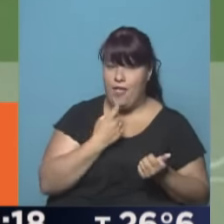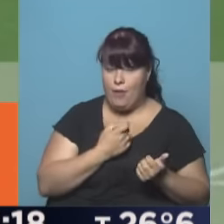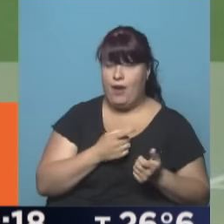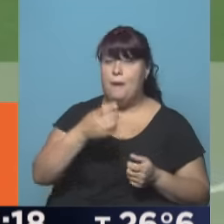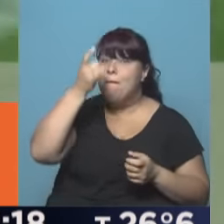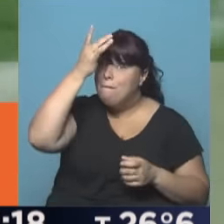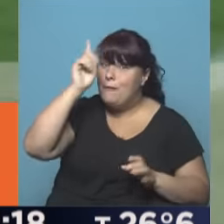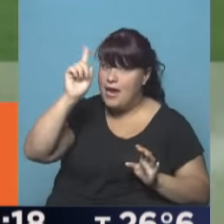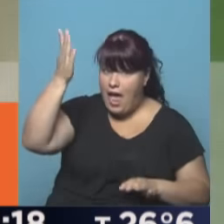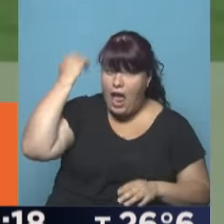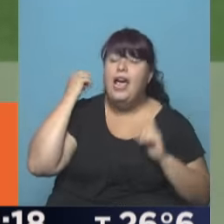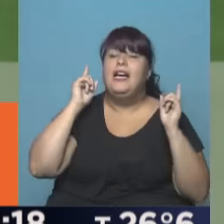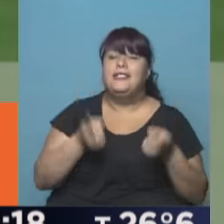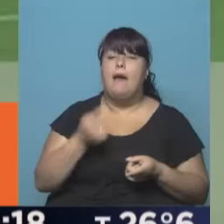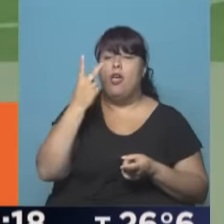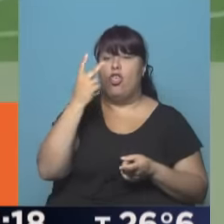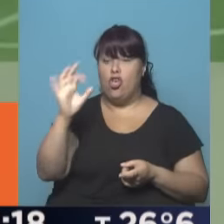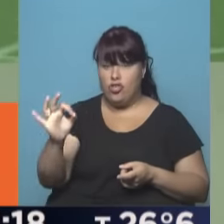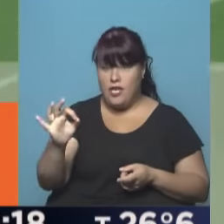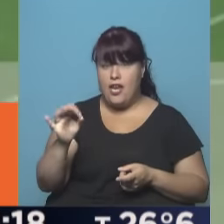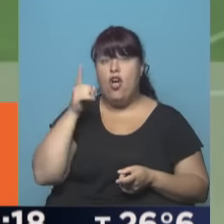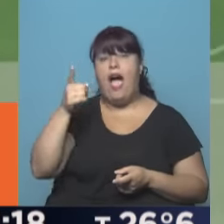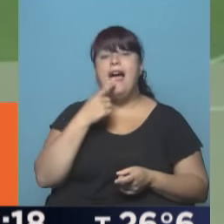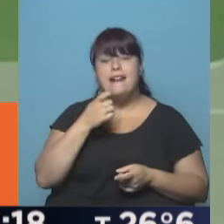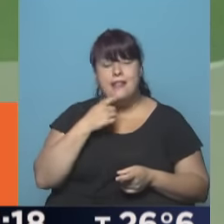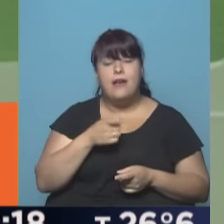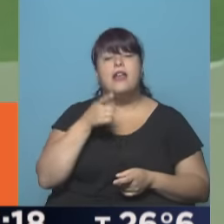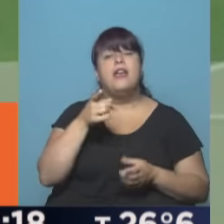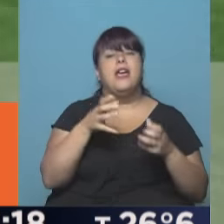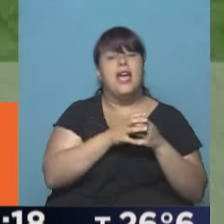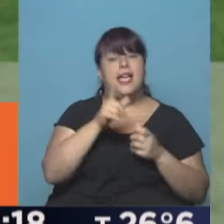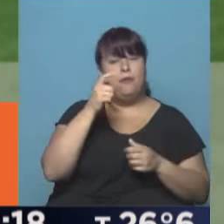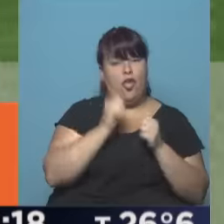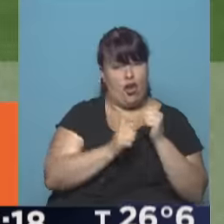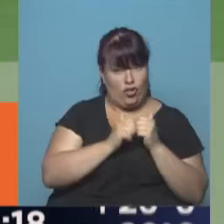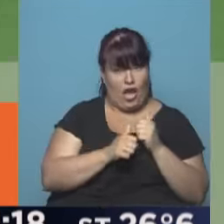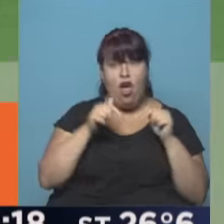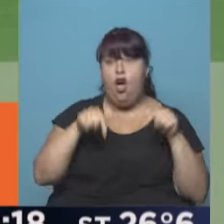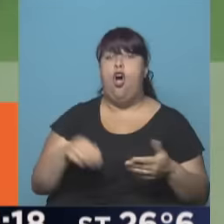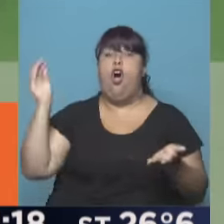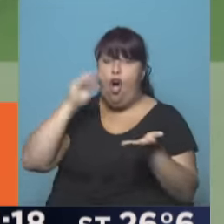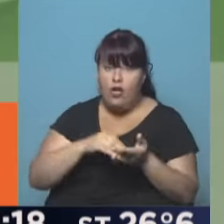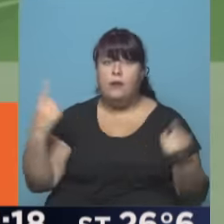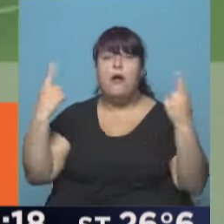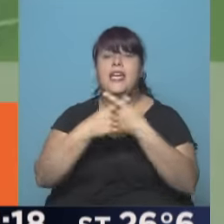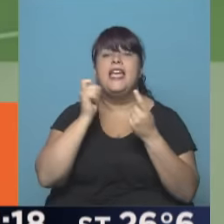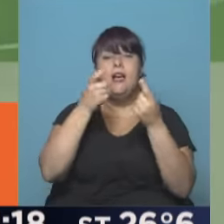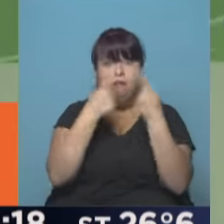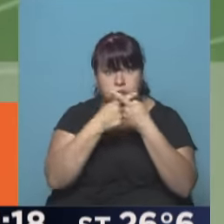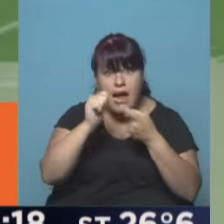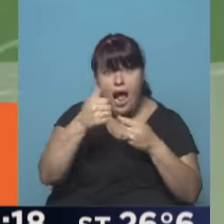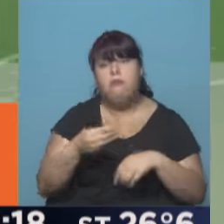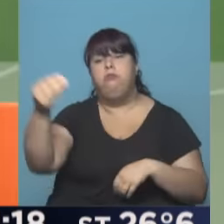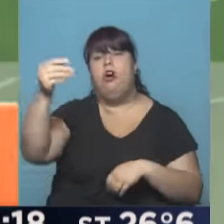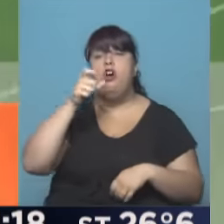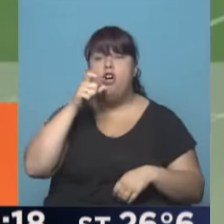por penales y también 2-0 al millonario el equipo canalla. Hoy van a dirimir quién va a la Copa Libertadores de